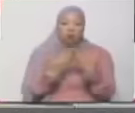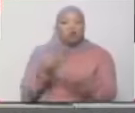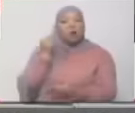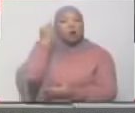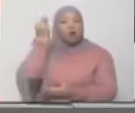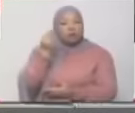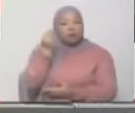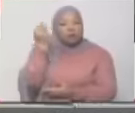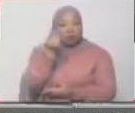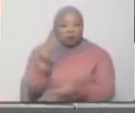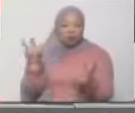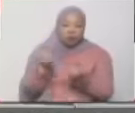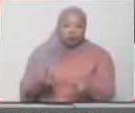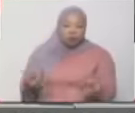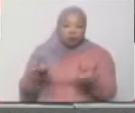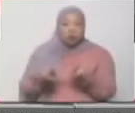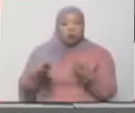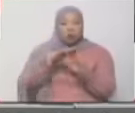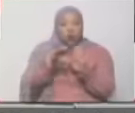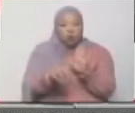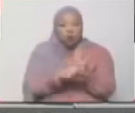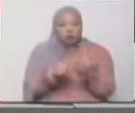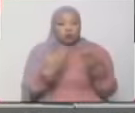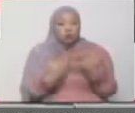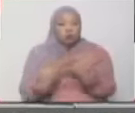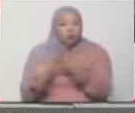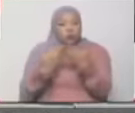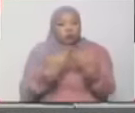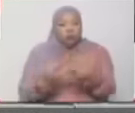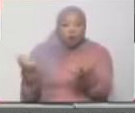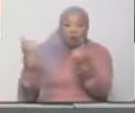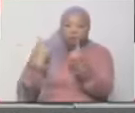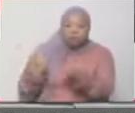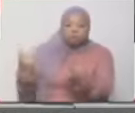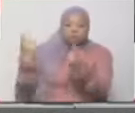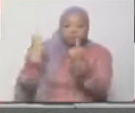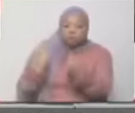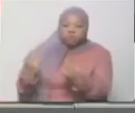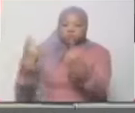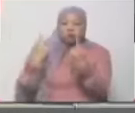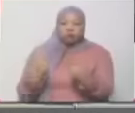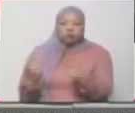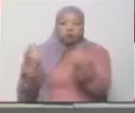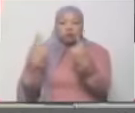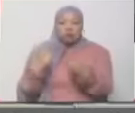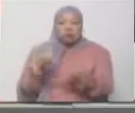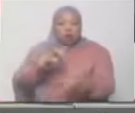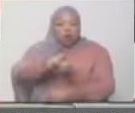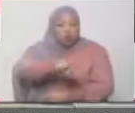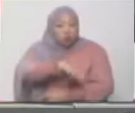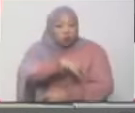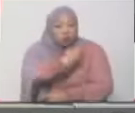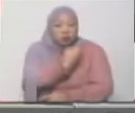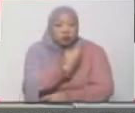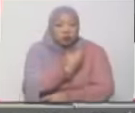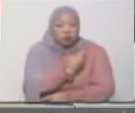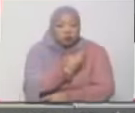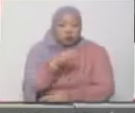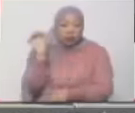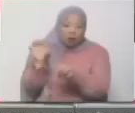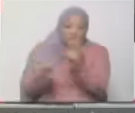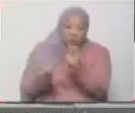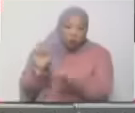estudio, los diplomados que da, los cursos de formación, las carreras universitarias, ¿verdad?, que